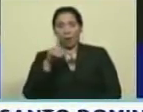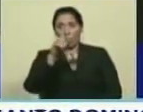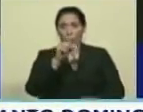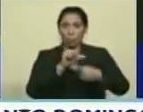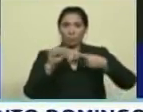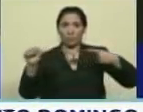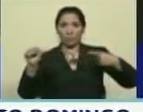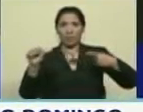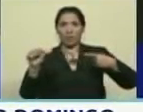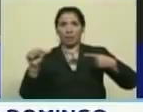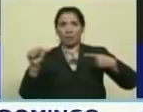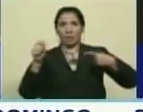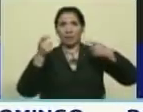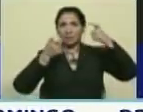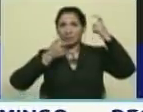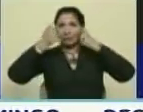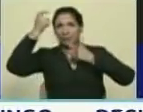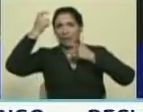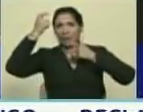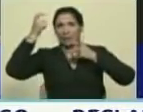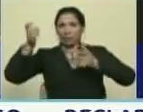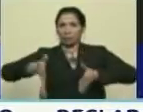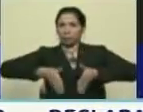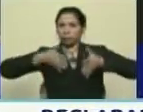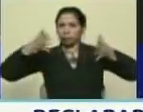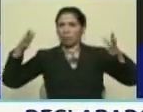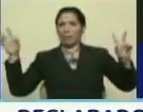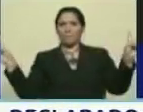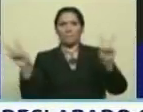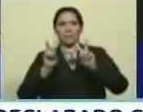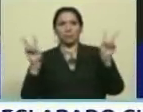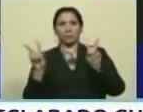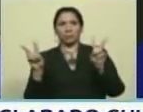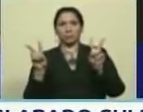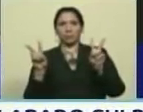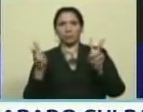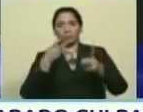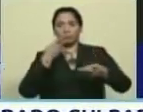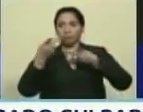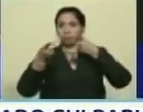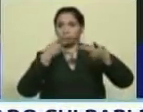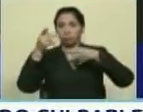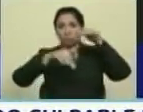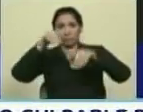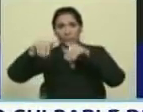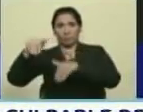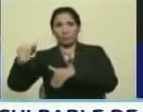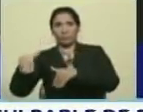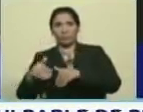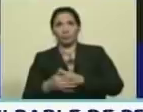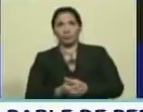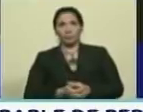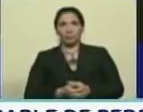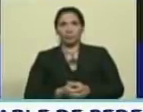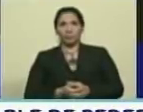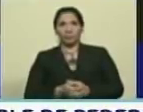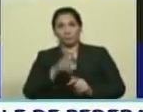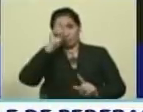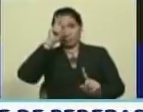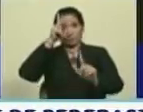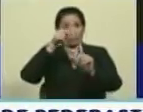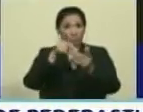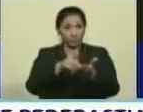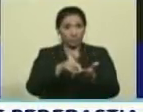el comandante Hugo Chávez tuvo una gigantesca victoria política electoral que nos llevó a través